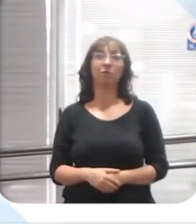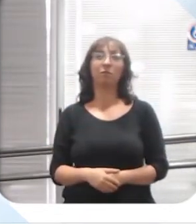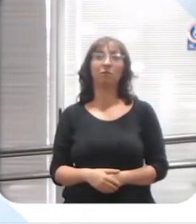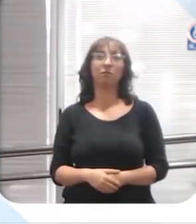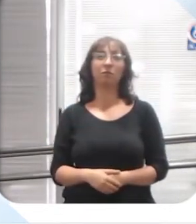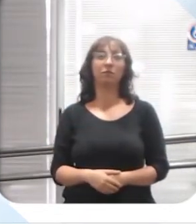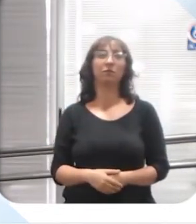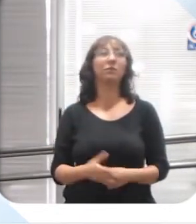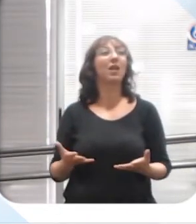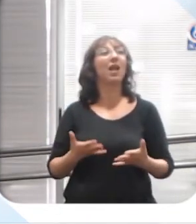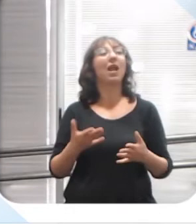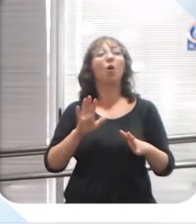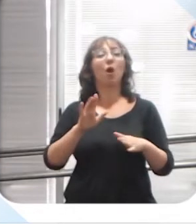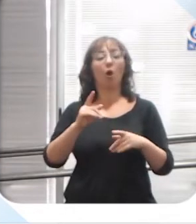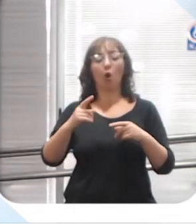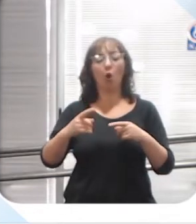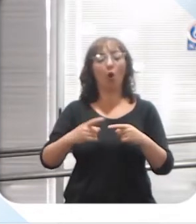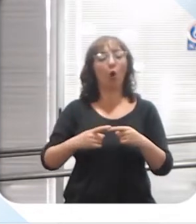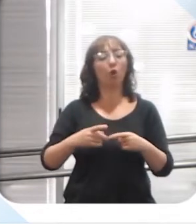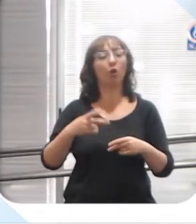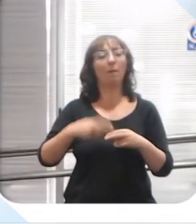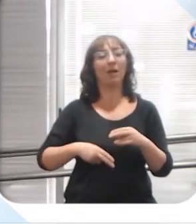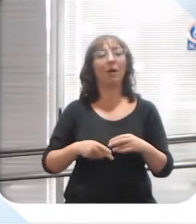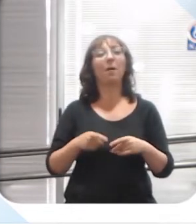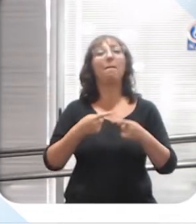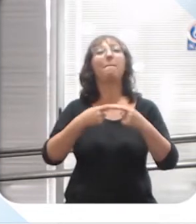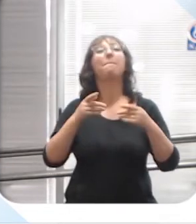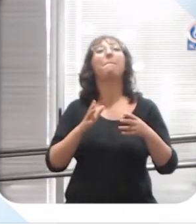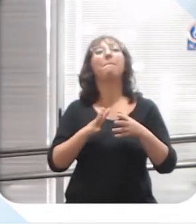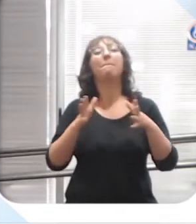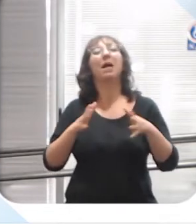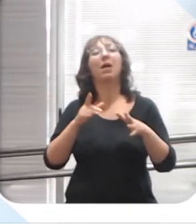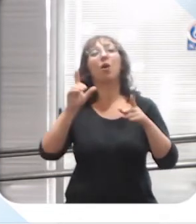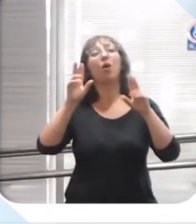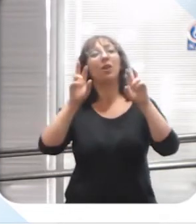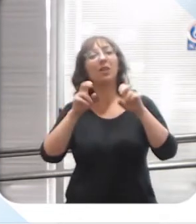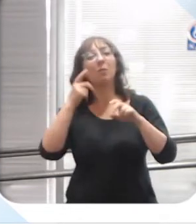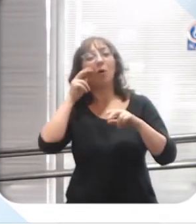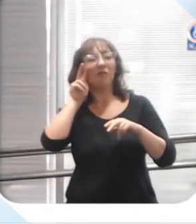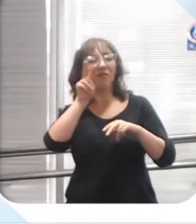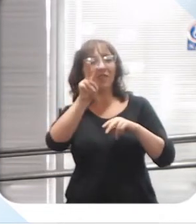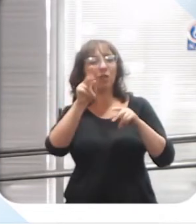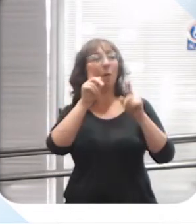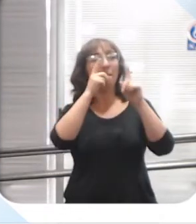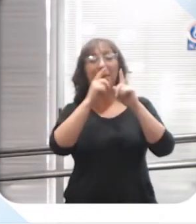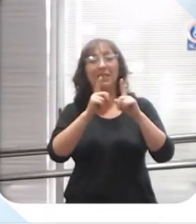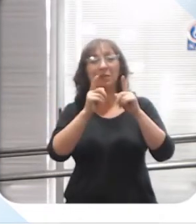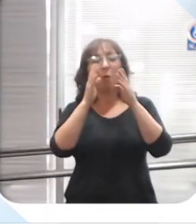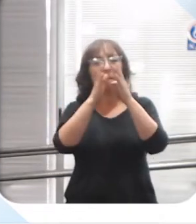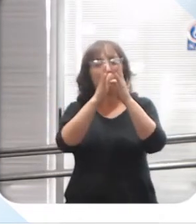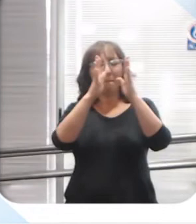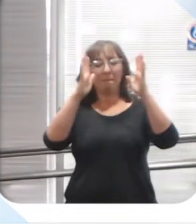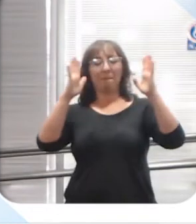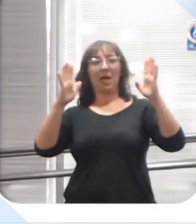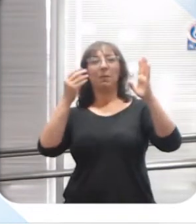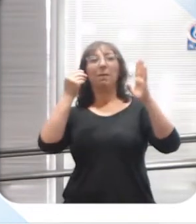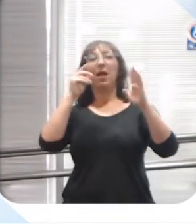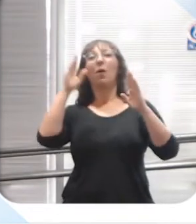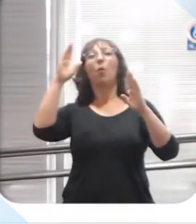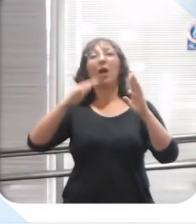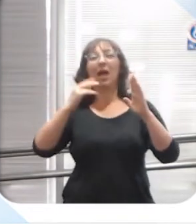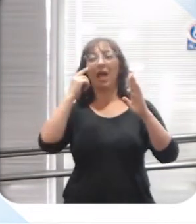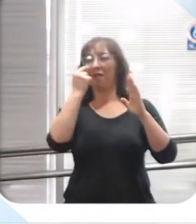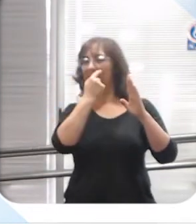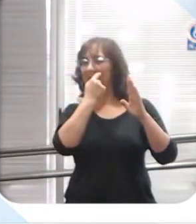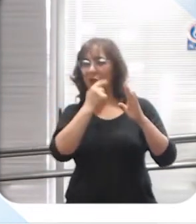está como bastante a corto plazo es la creación de macrotipos para población con baja visión, con estos videos mismos, y después la incorporación de los videos